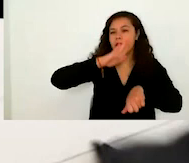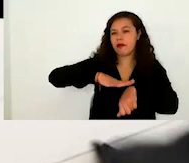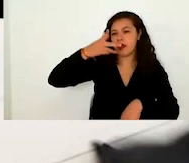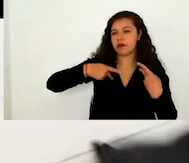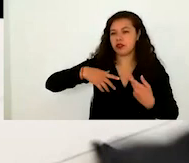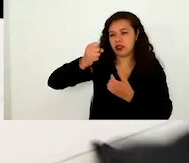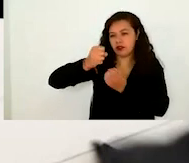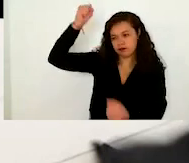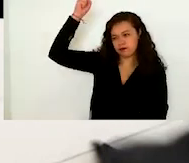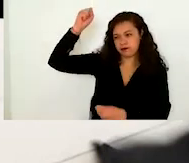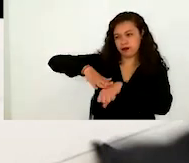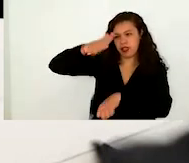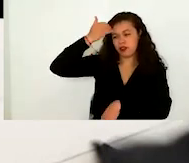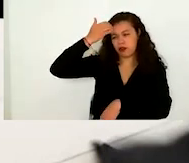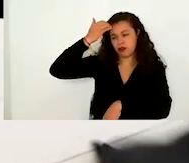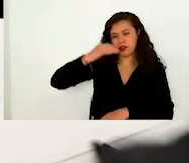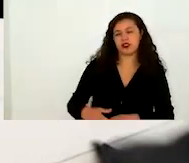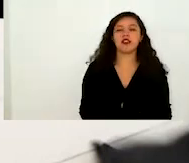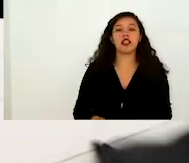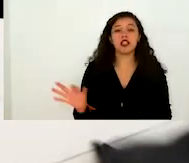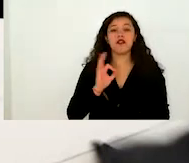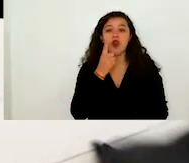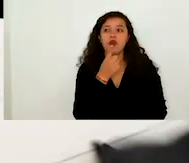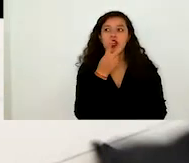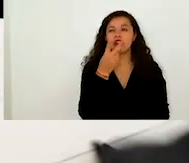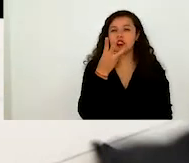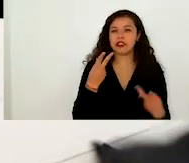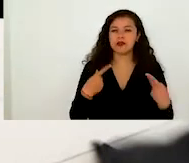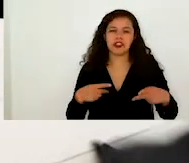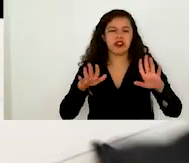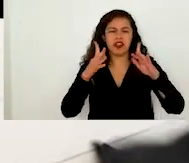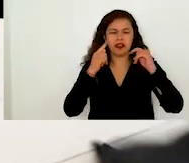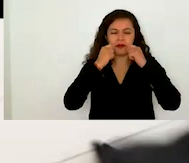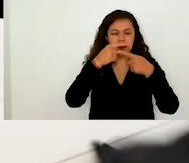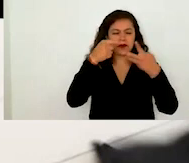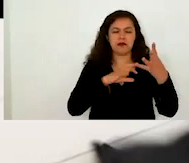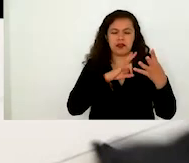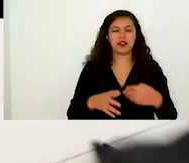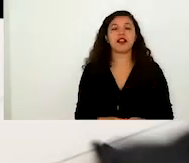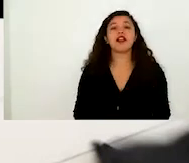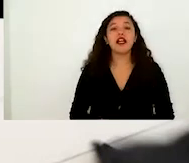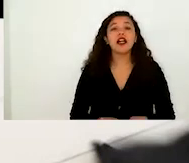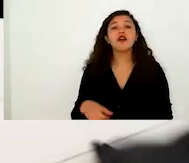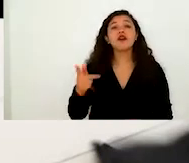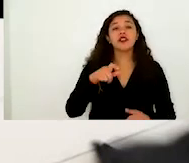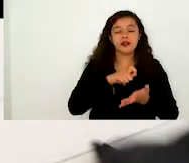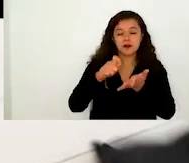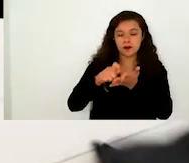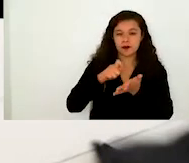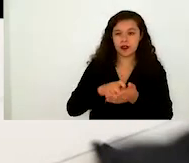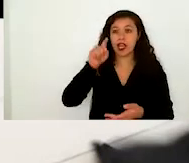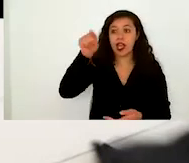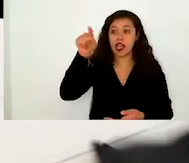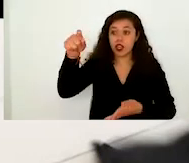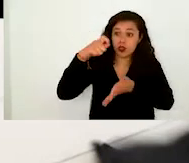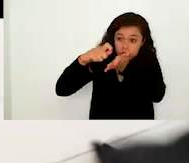muy bien puede ser una dos o tres personas no importa que los más escribir ellos a ustedes en un